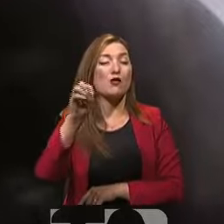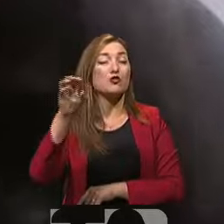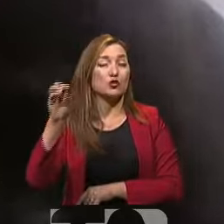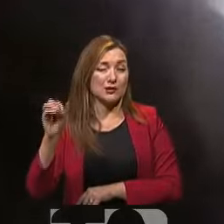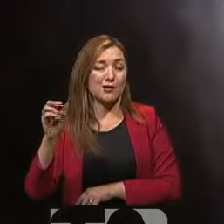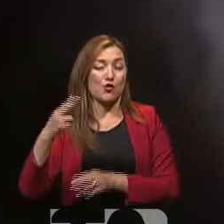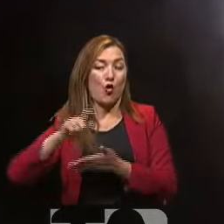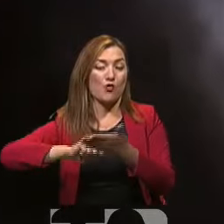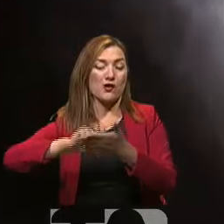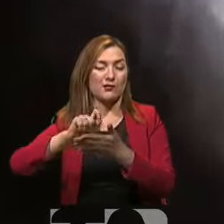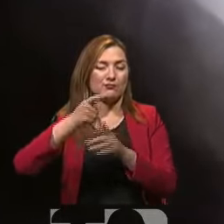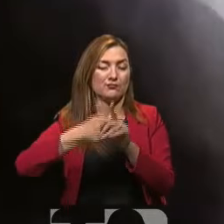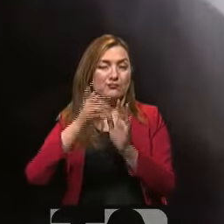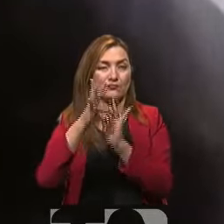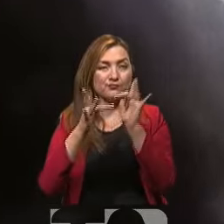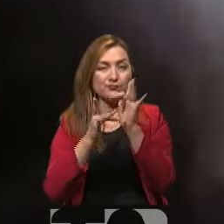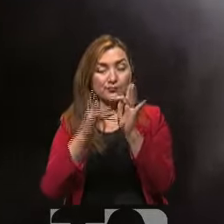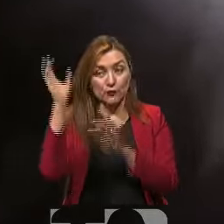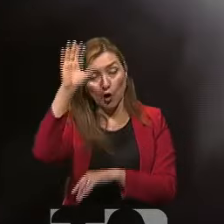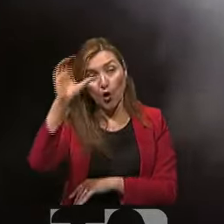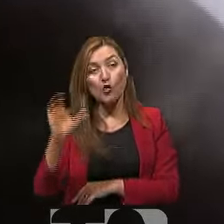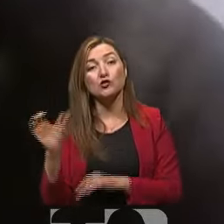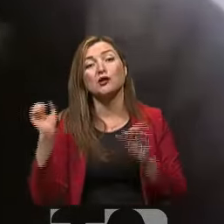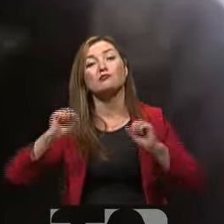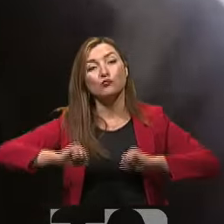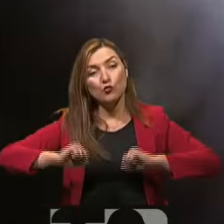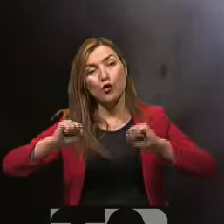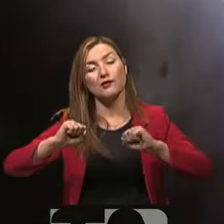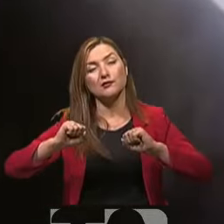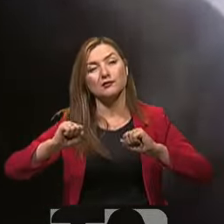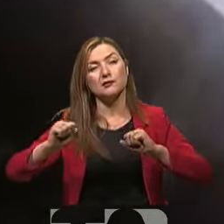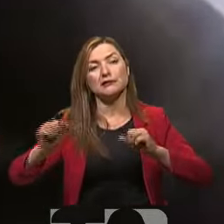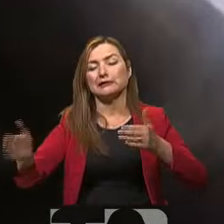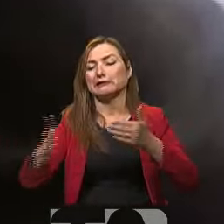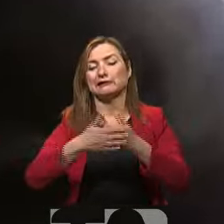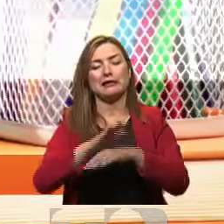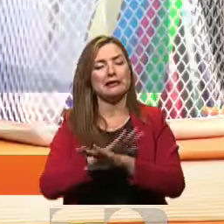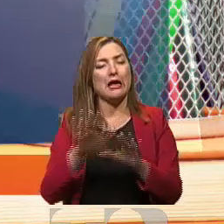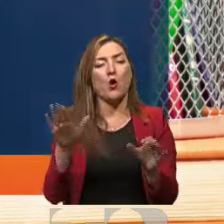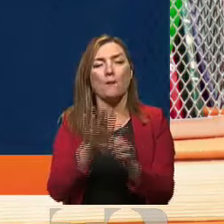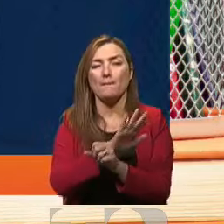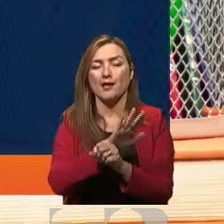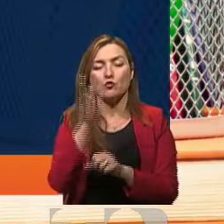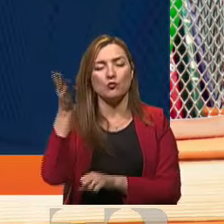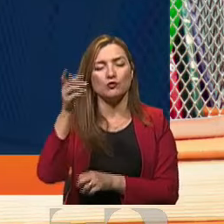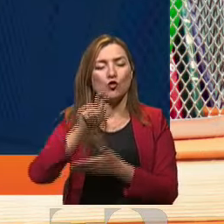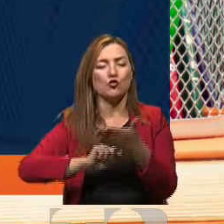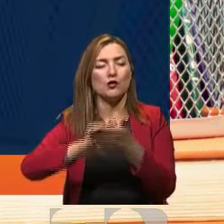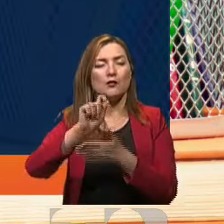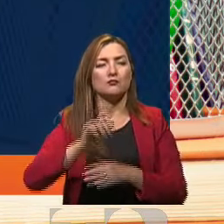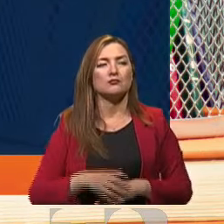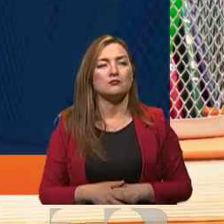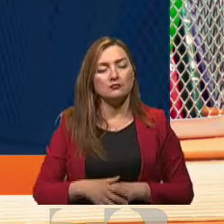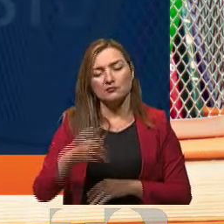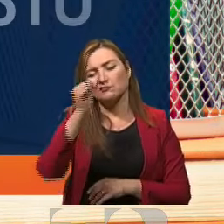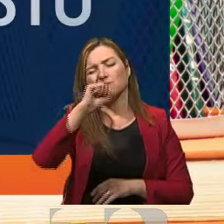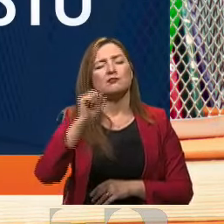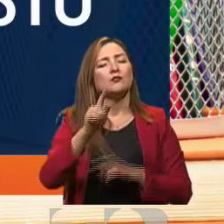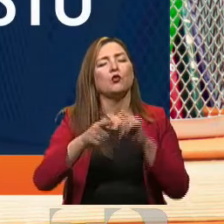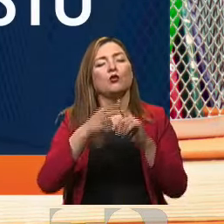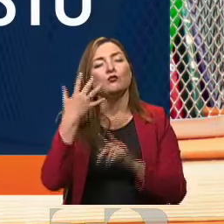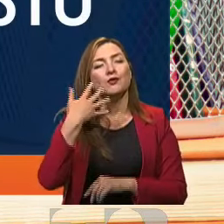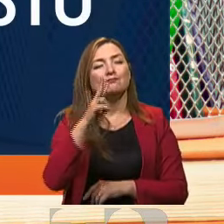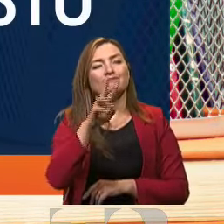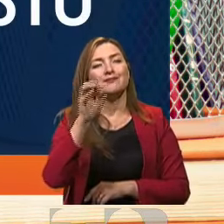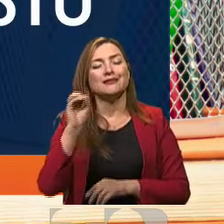partidas que permita que en abril, que inicie el régimen Costa, nosotros podamos cerrar esa brecha ya identificada. Para la sierra, la postulación será del 20